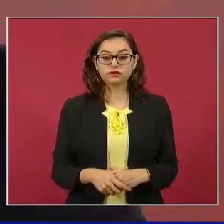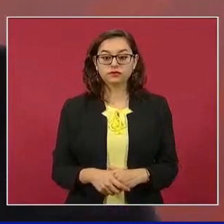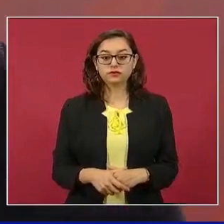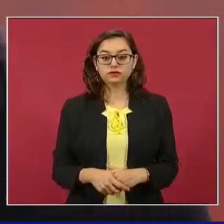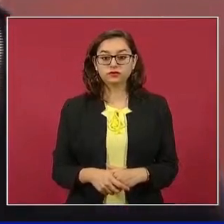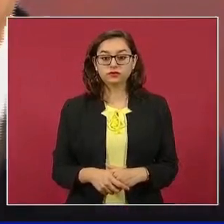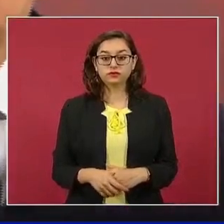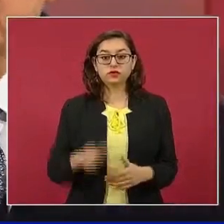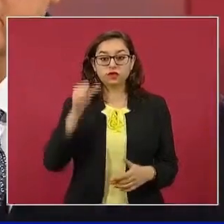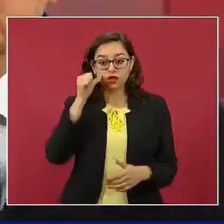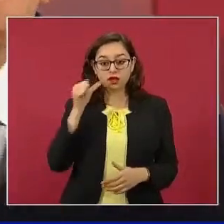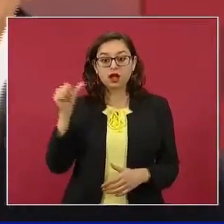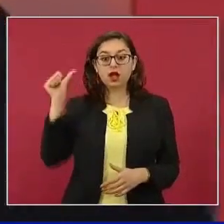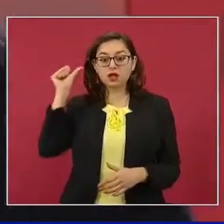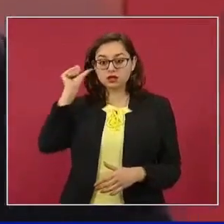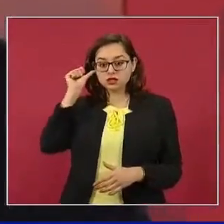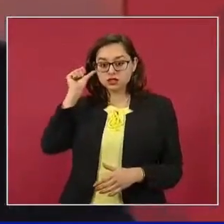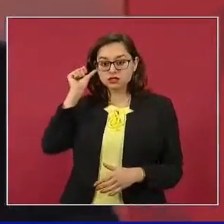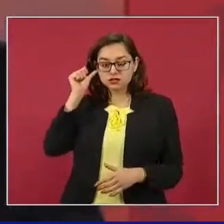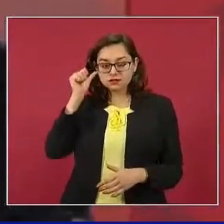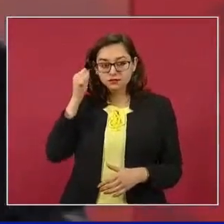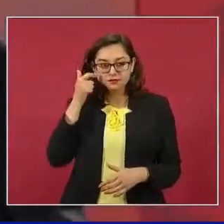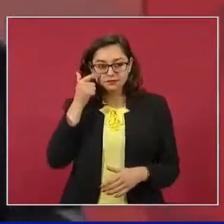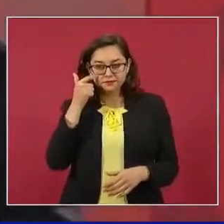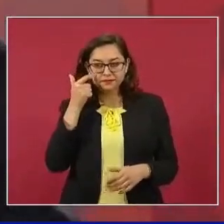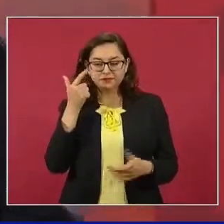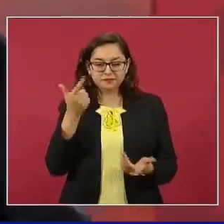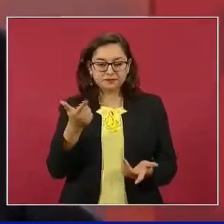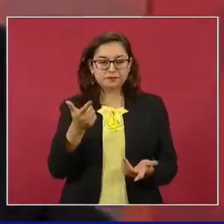Y como son tiempos de sopilotes,